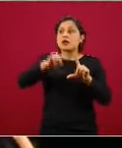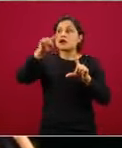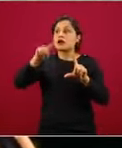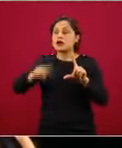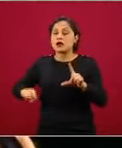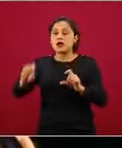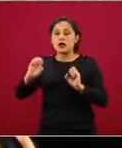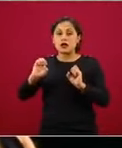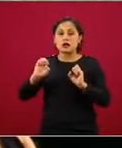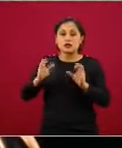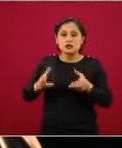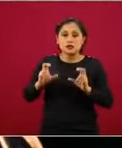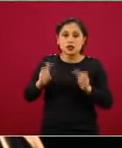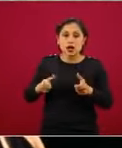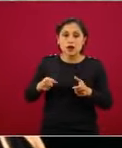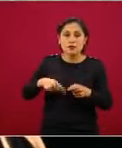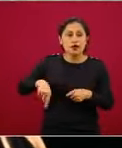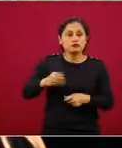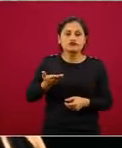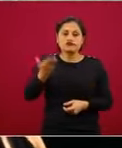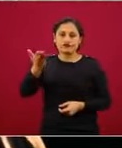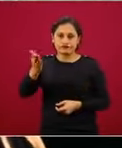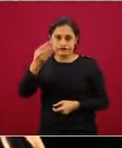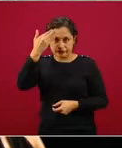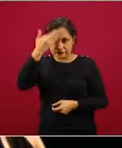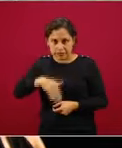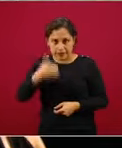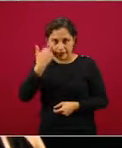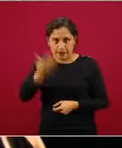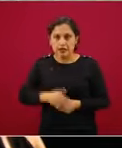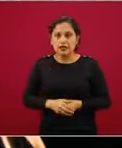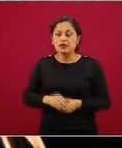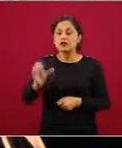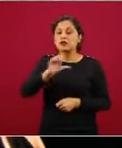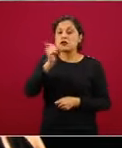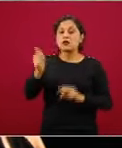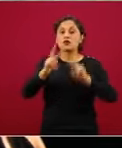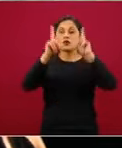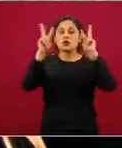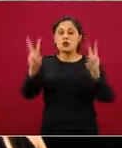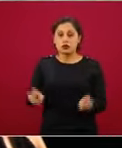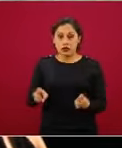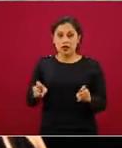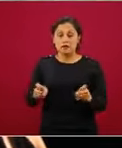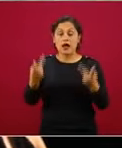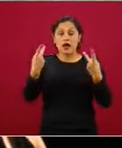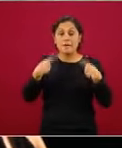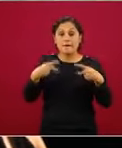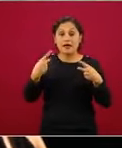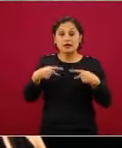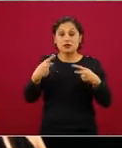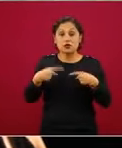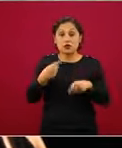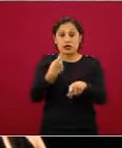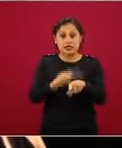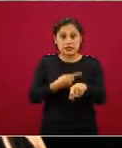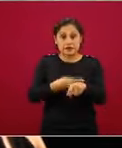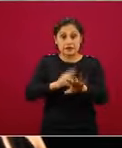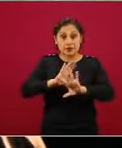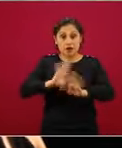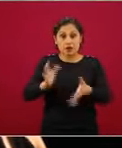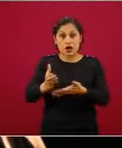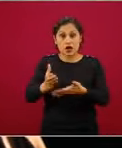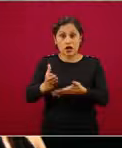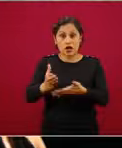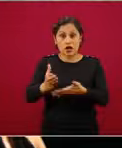muy importante, lo han pedido, y también el tema de los recuperados, ¿cuántos recuperados han sido? La gente